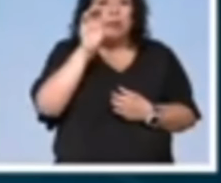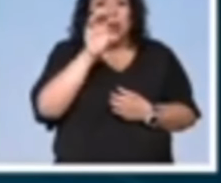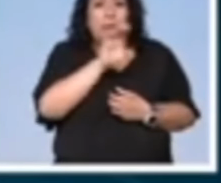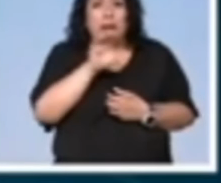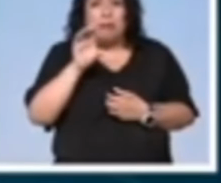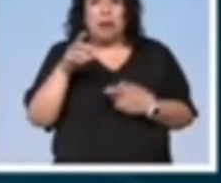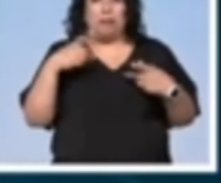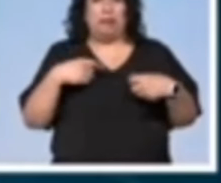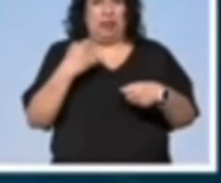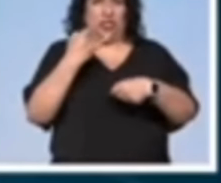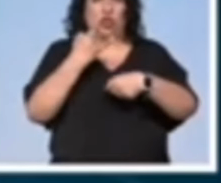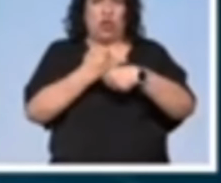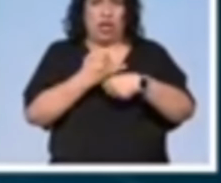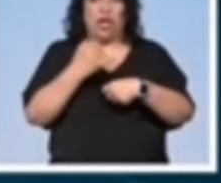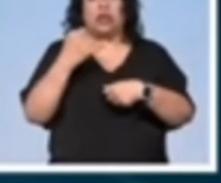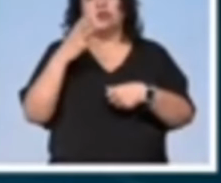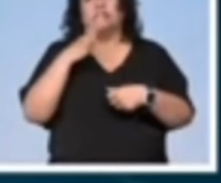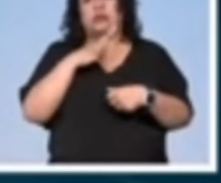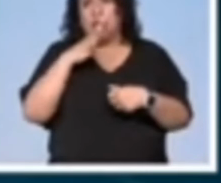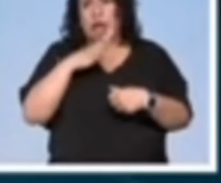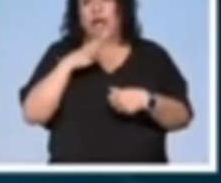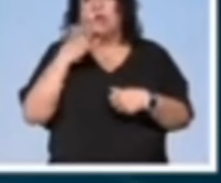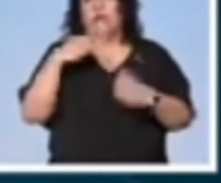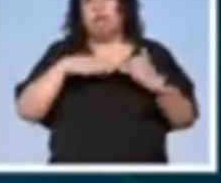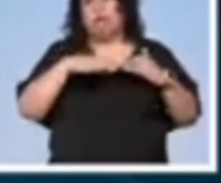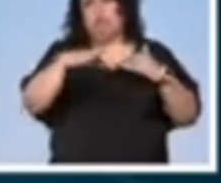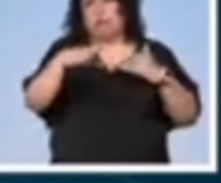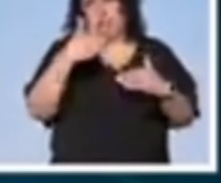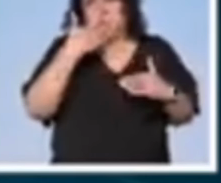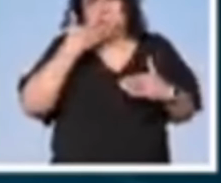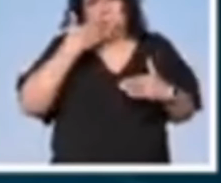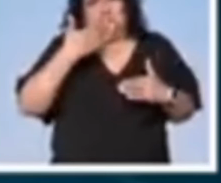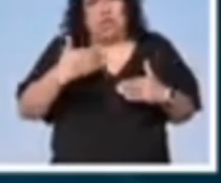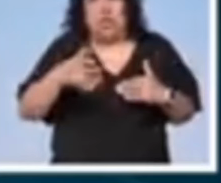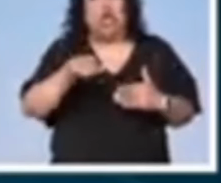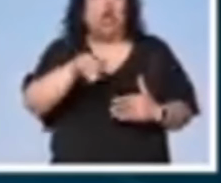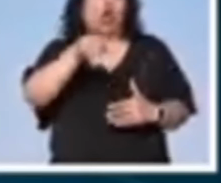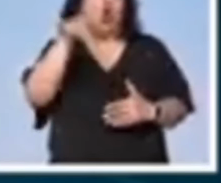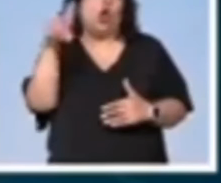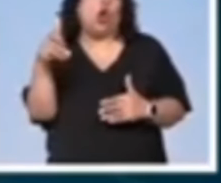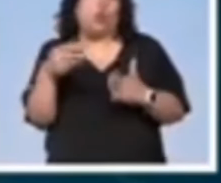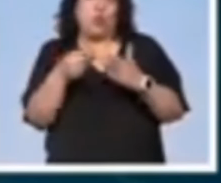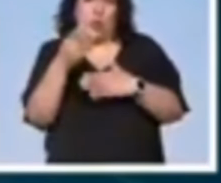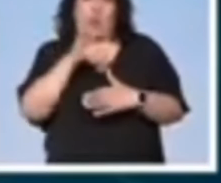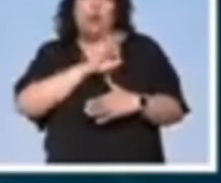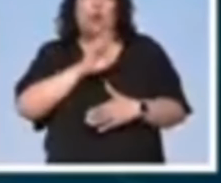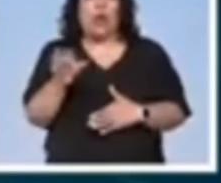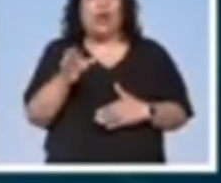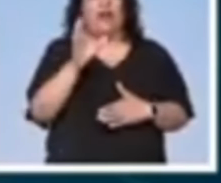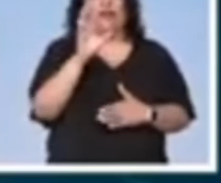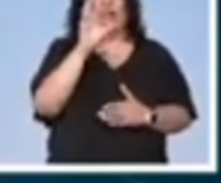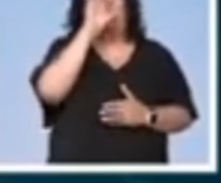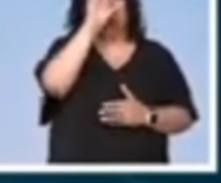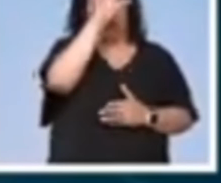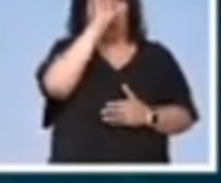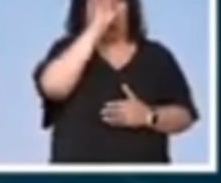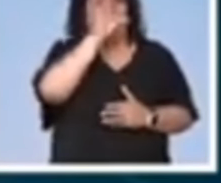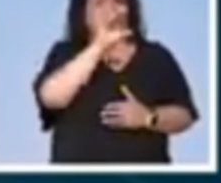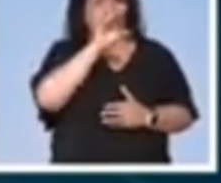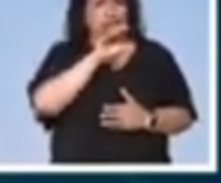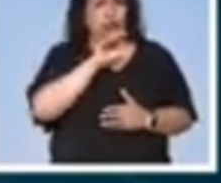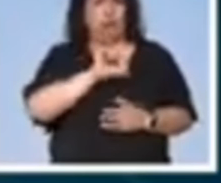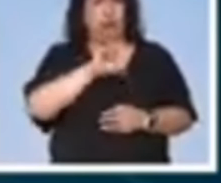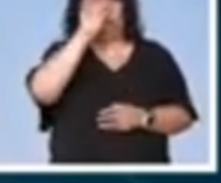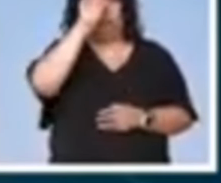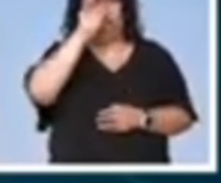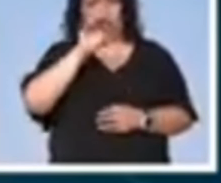a los personajes ilustres que les tocó en el piso, pues qué bueno, pero a los otros pueden estar en